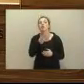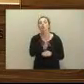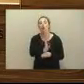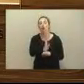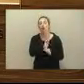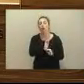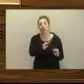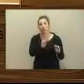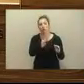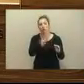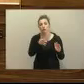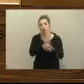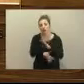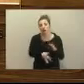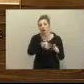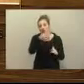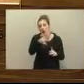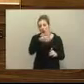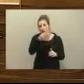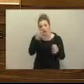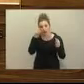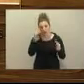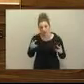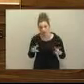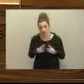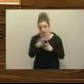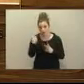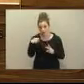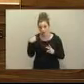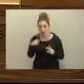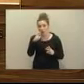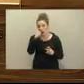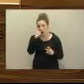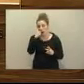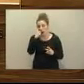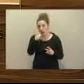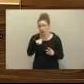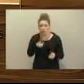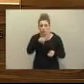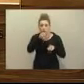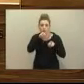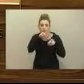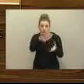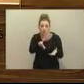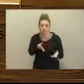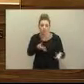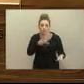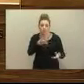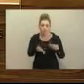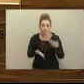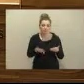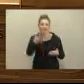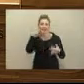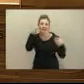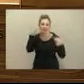hablar de realidad del salario social, pues les voy a exponer una porción de la